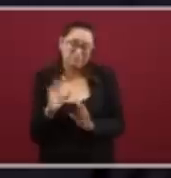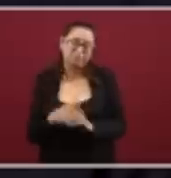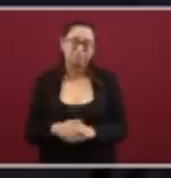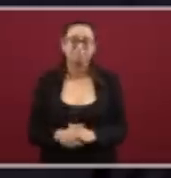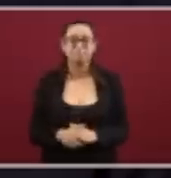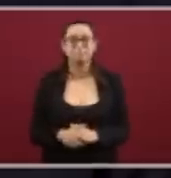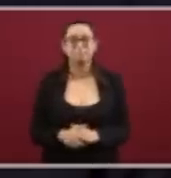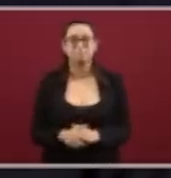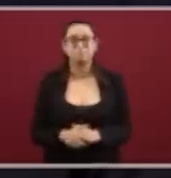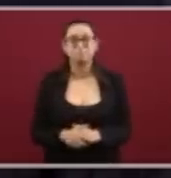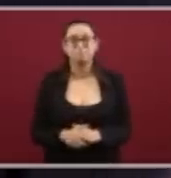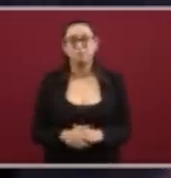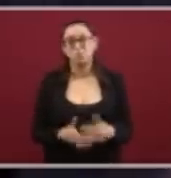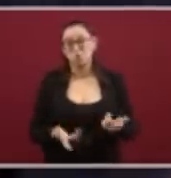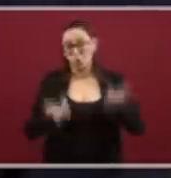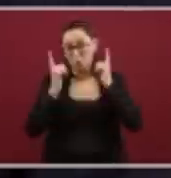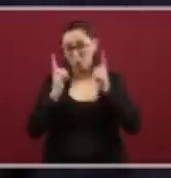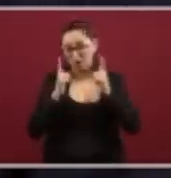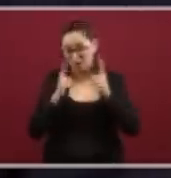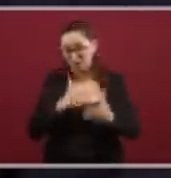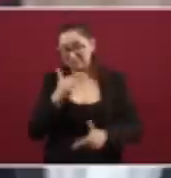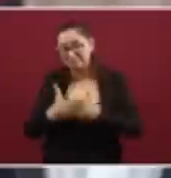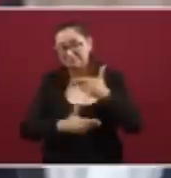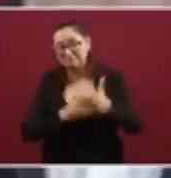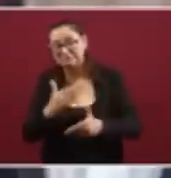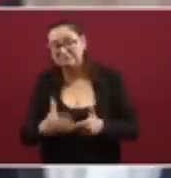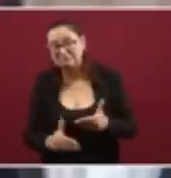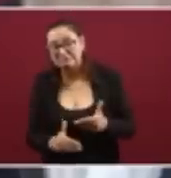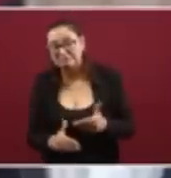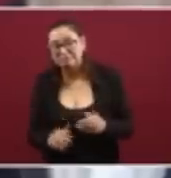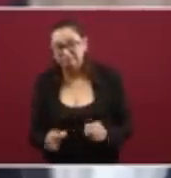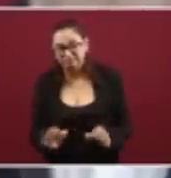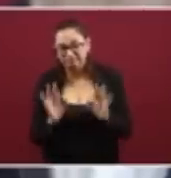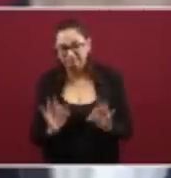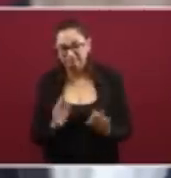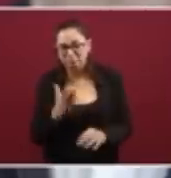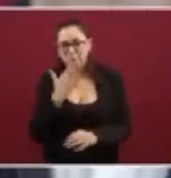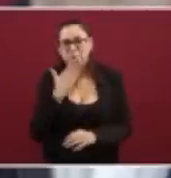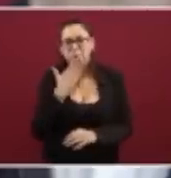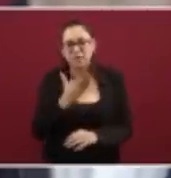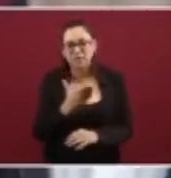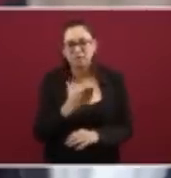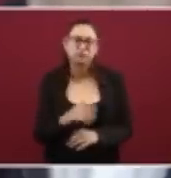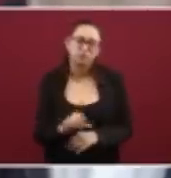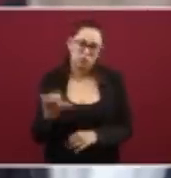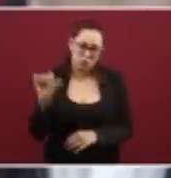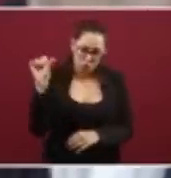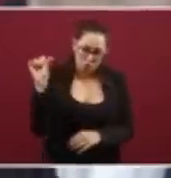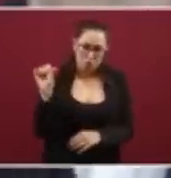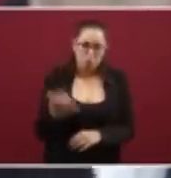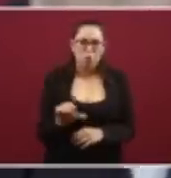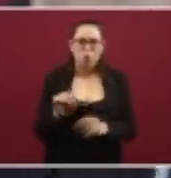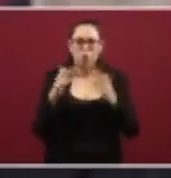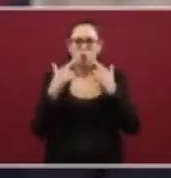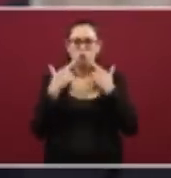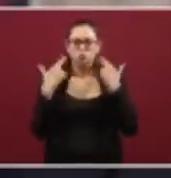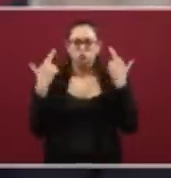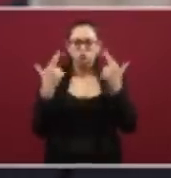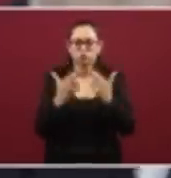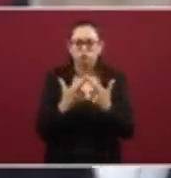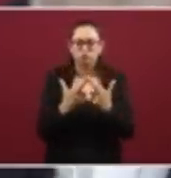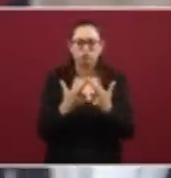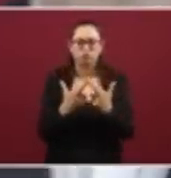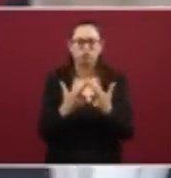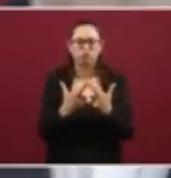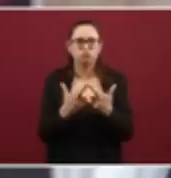esperemos que sean buenos los resultados el día de hoy la reunión según